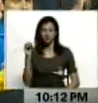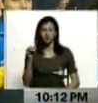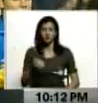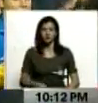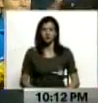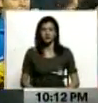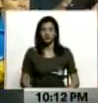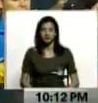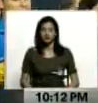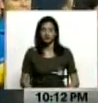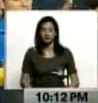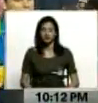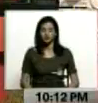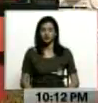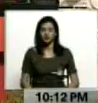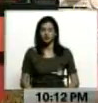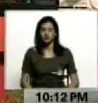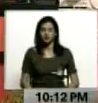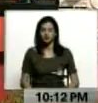por